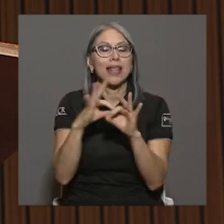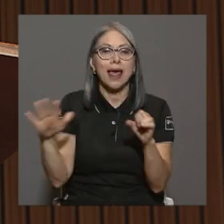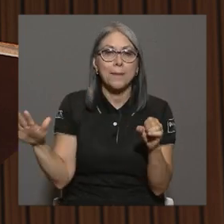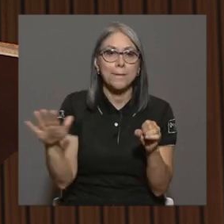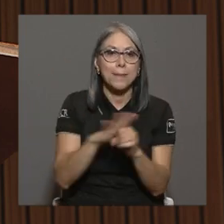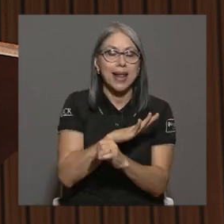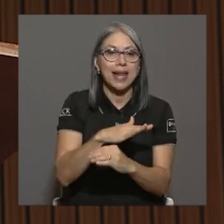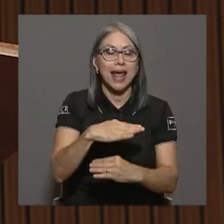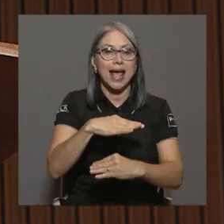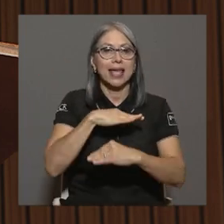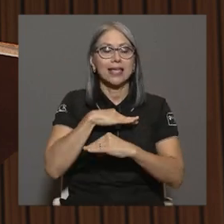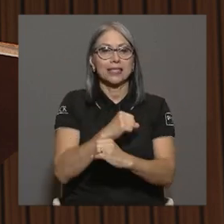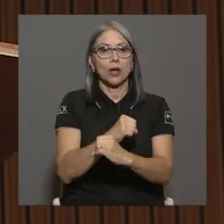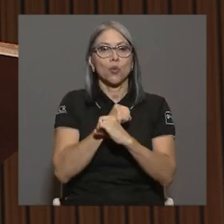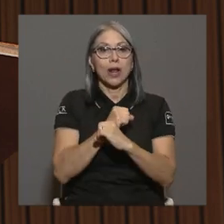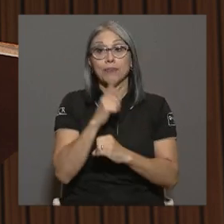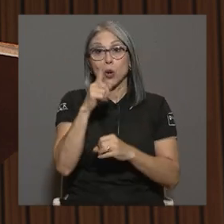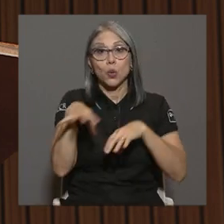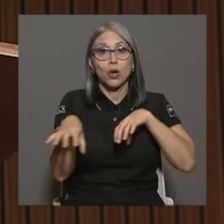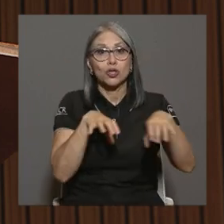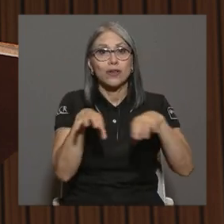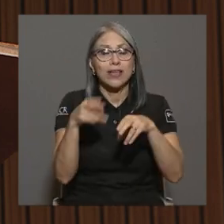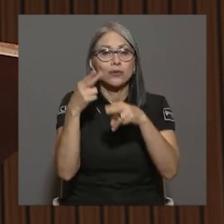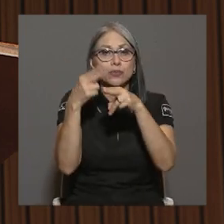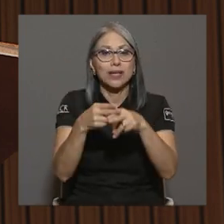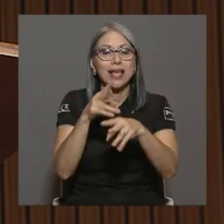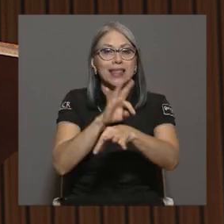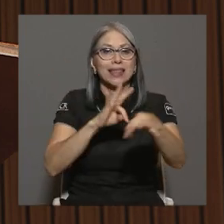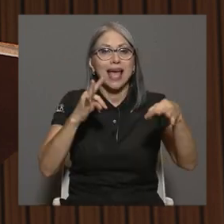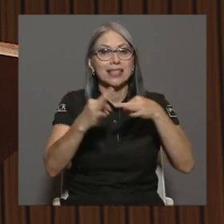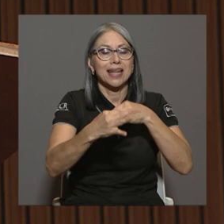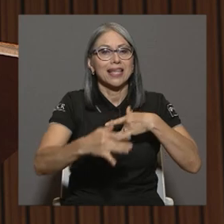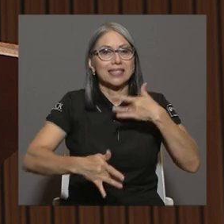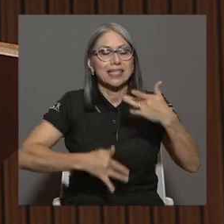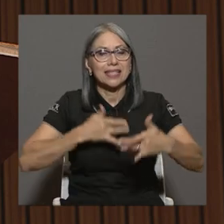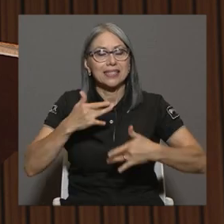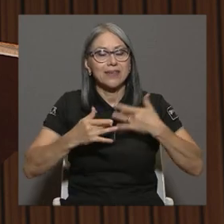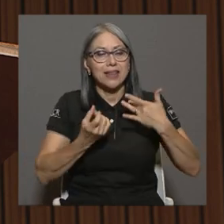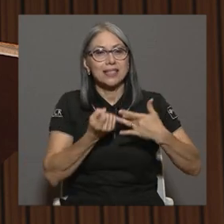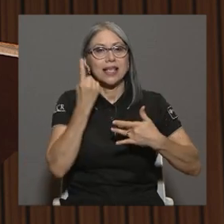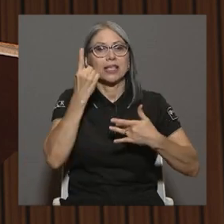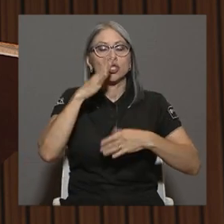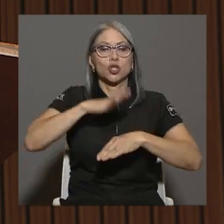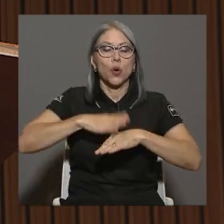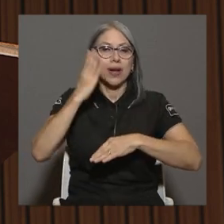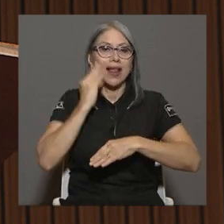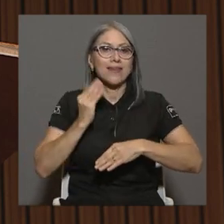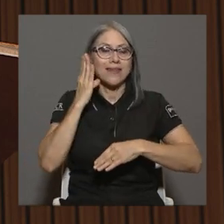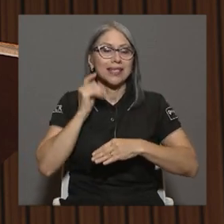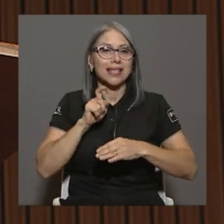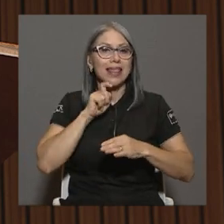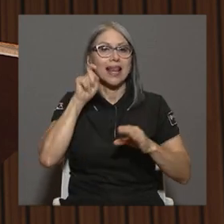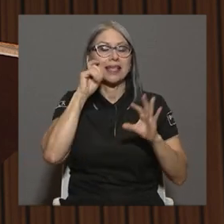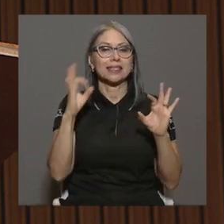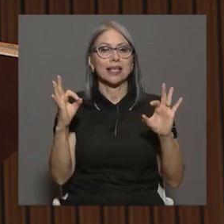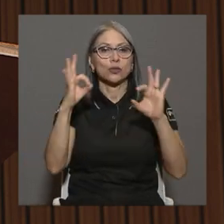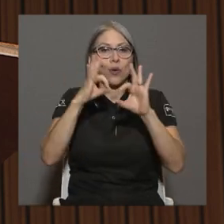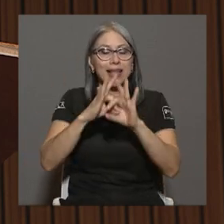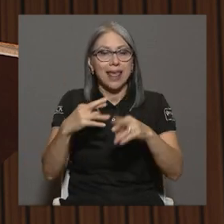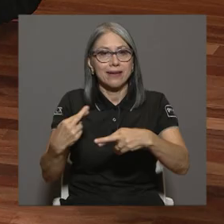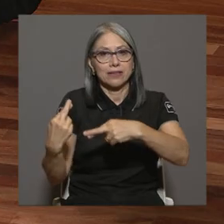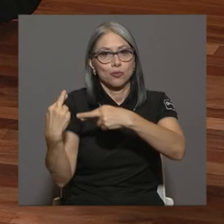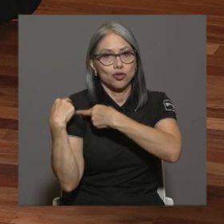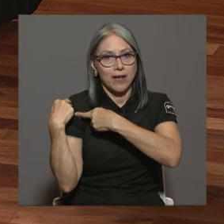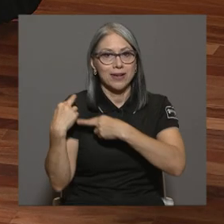segura. Uno de estos eventos fue el taller de sensibilización sobre la vivencia de la sexualidad